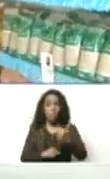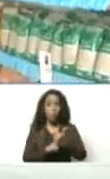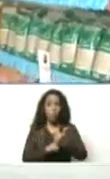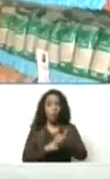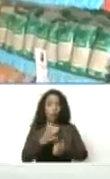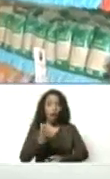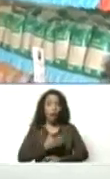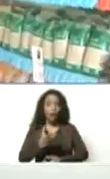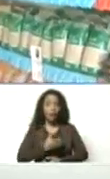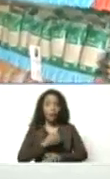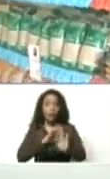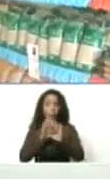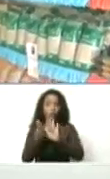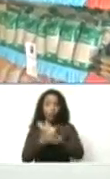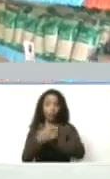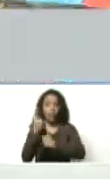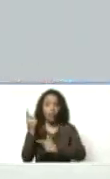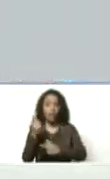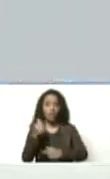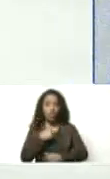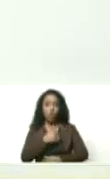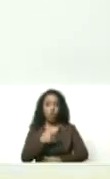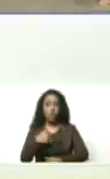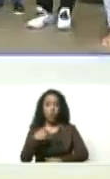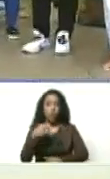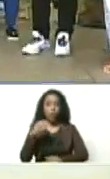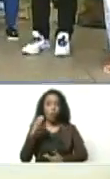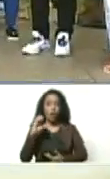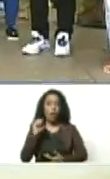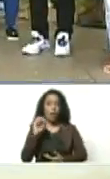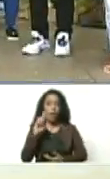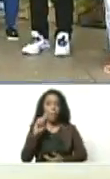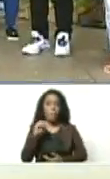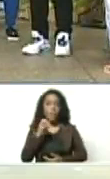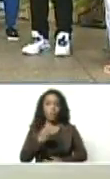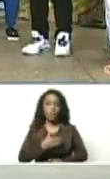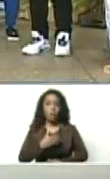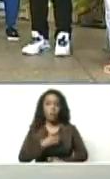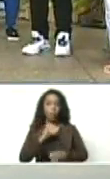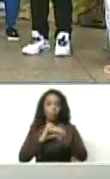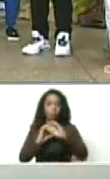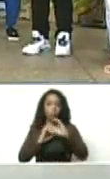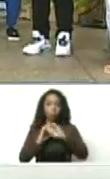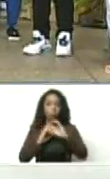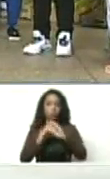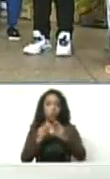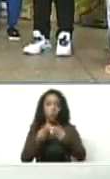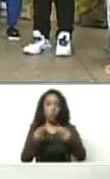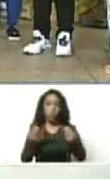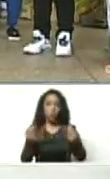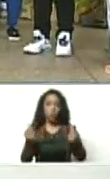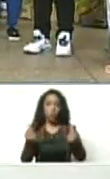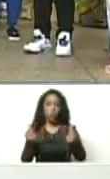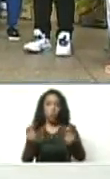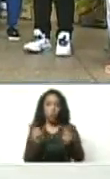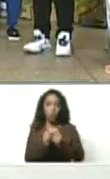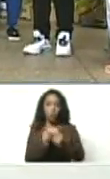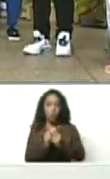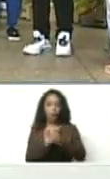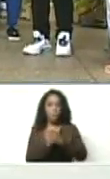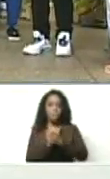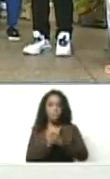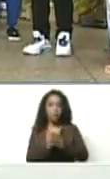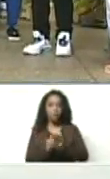alcaldesa, ¿vale? Yo quisiera, Carmen, Nahum, conversadito, así, suavecito, así, como